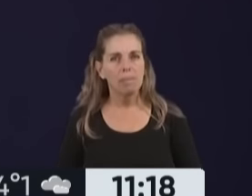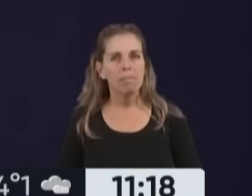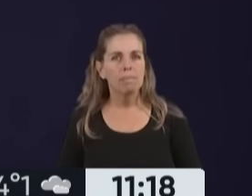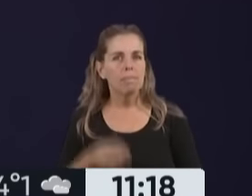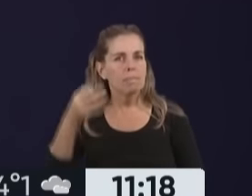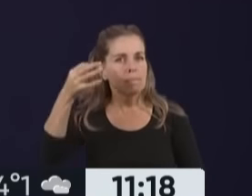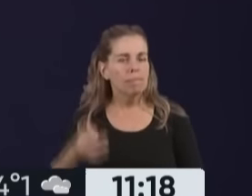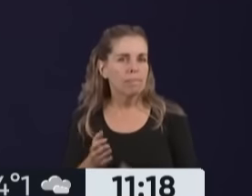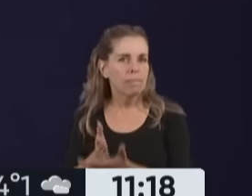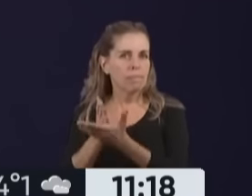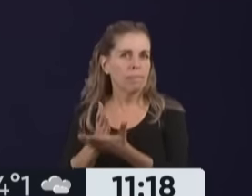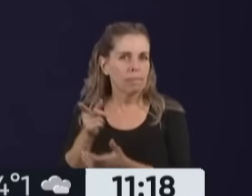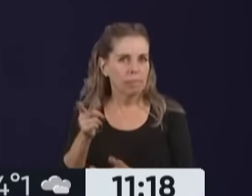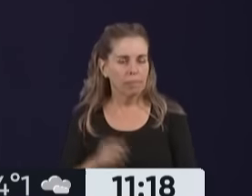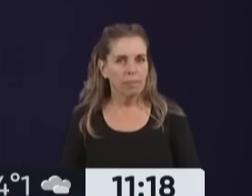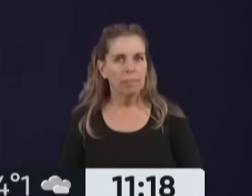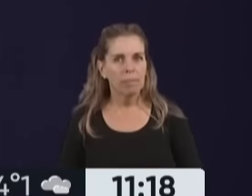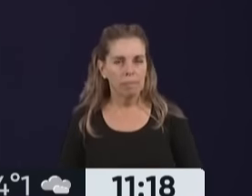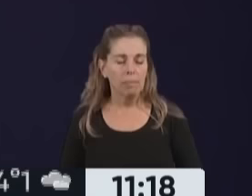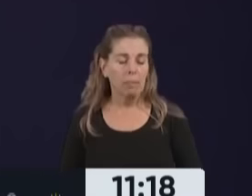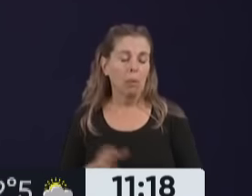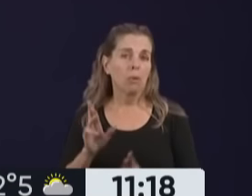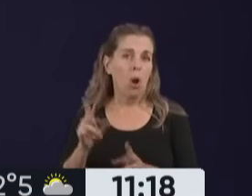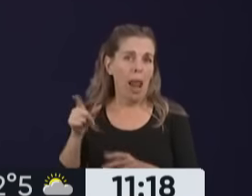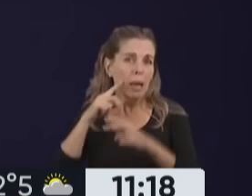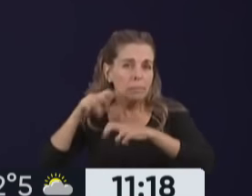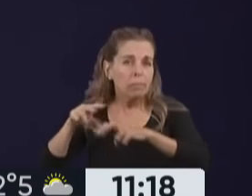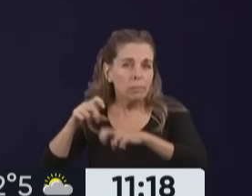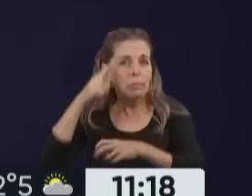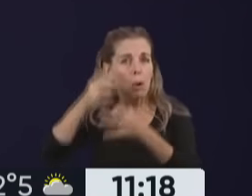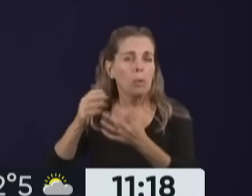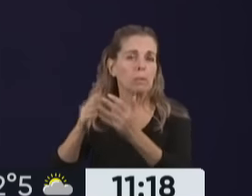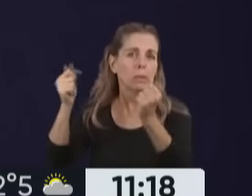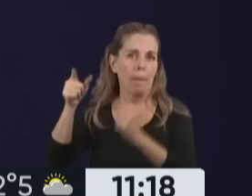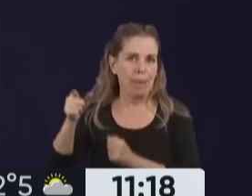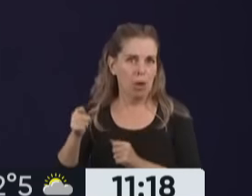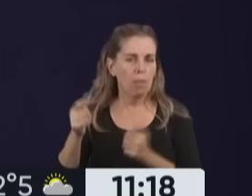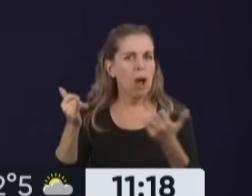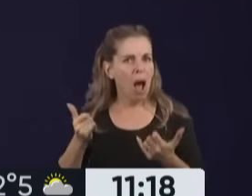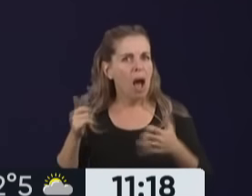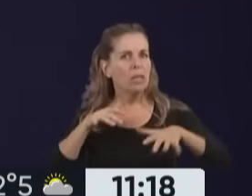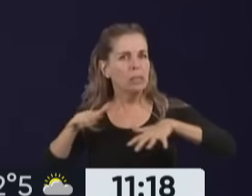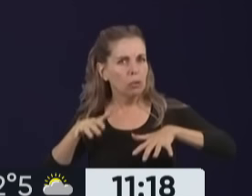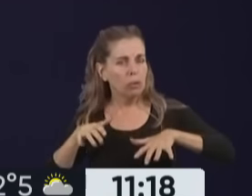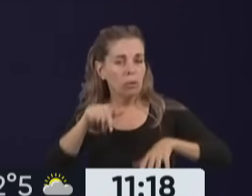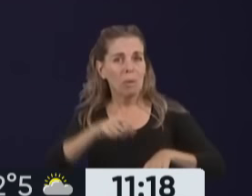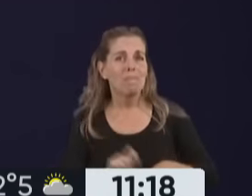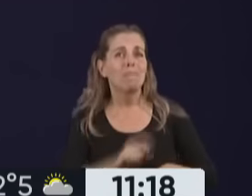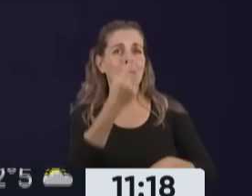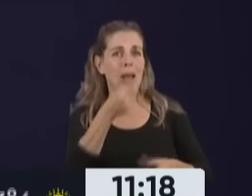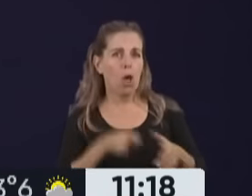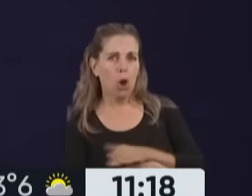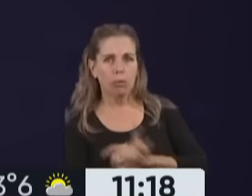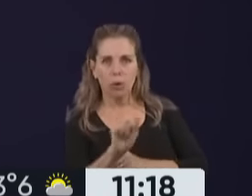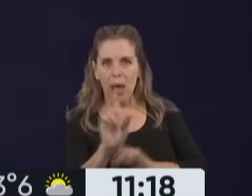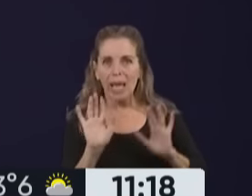sea lo más rápida posible, ¿no? Porque hay casos no es el primero, te recuerdo, yo